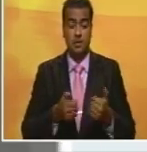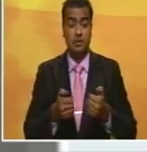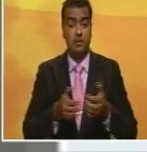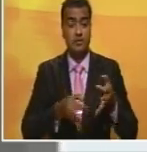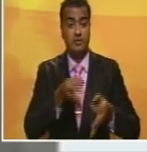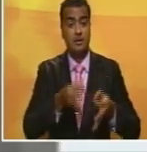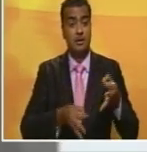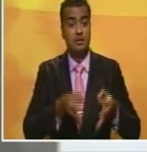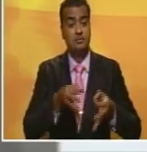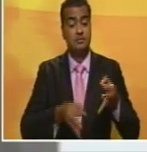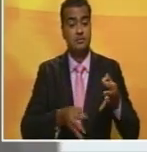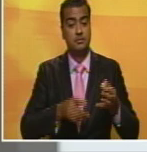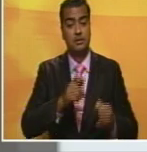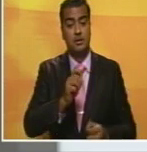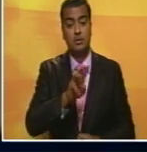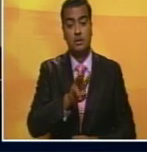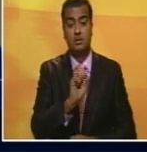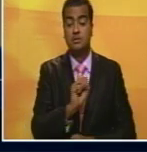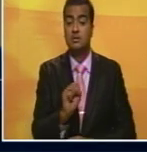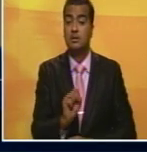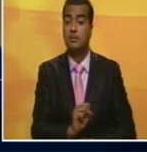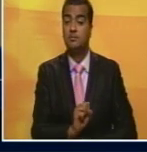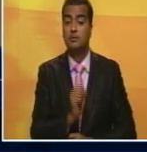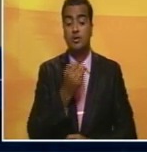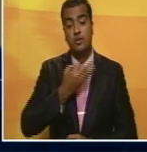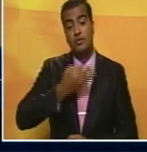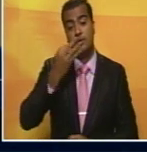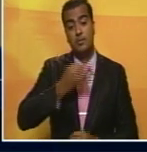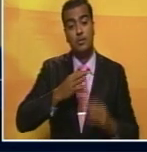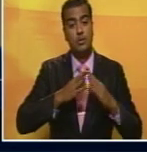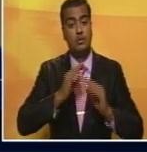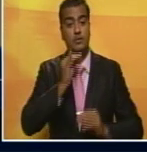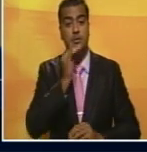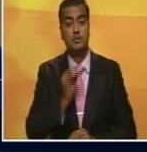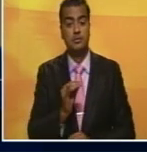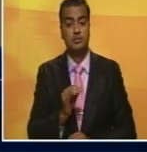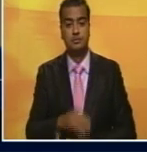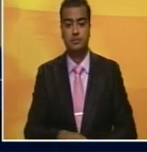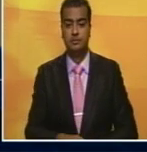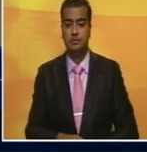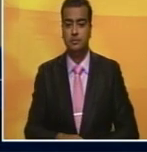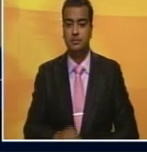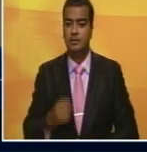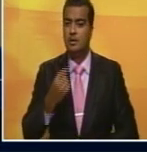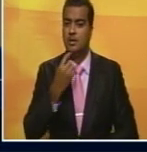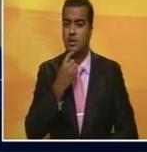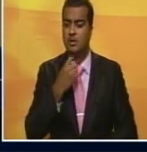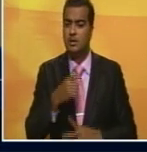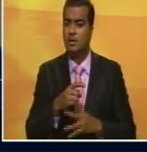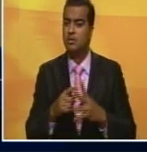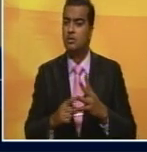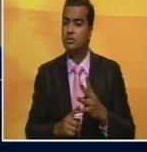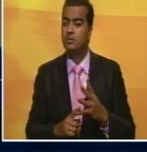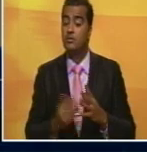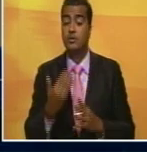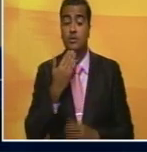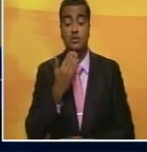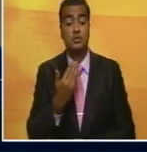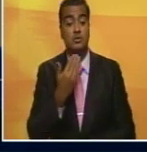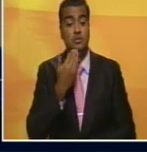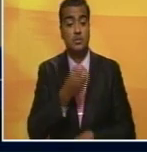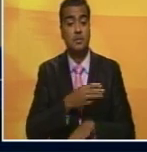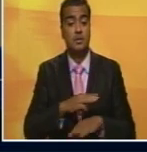fiscal general de la República, Tarek William Saad, confirmó la información. El funcionario aseveró que la medida cautelar fue solicitada